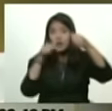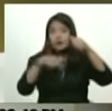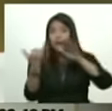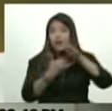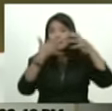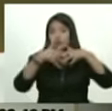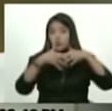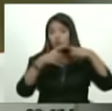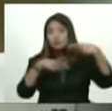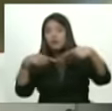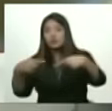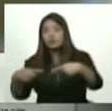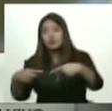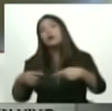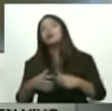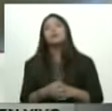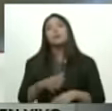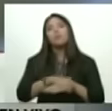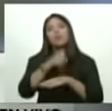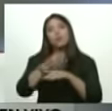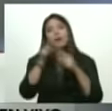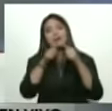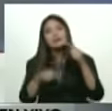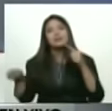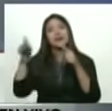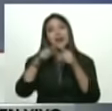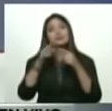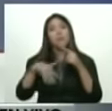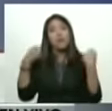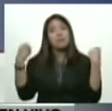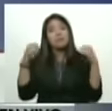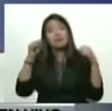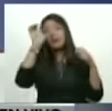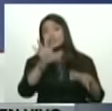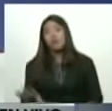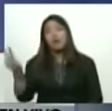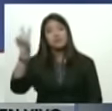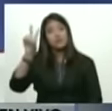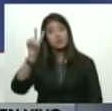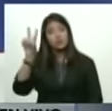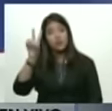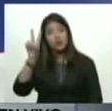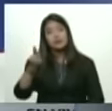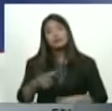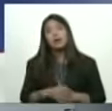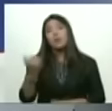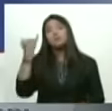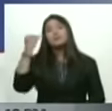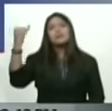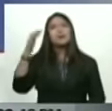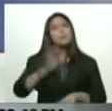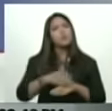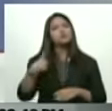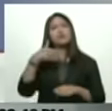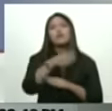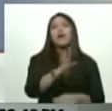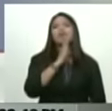materia prima, producto del reciclaje. Se puede implementar a nivel nacional. Esa idea nació porque fui a